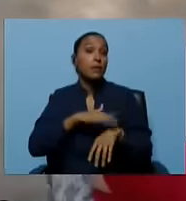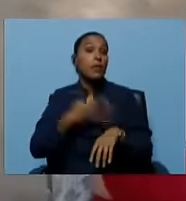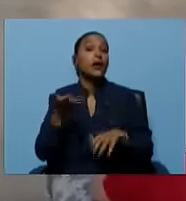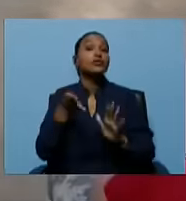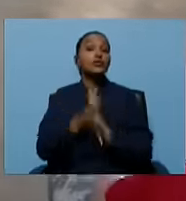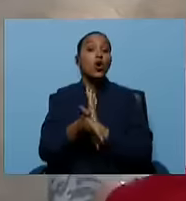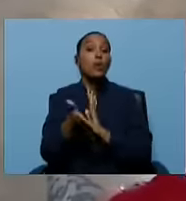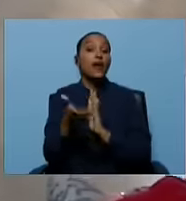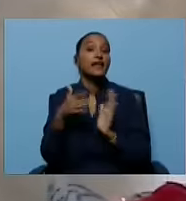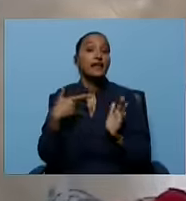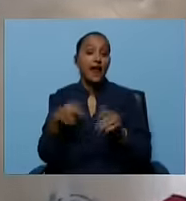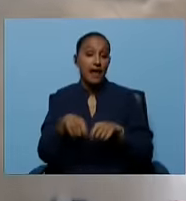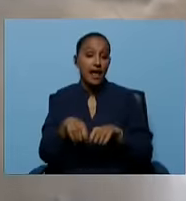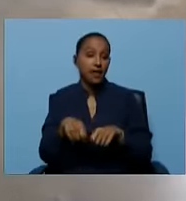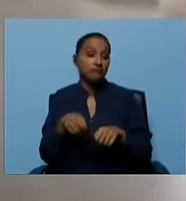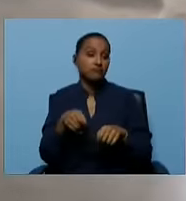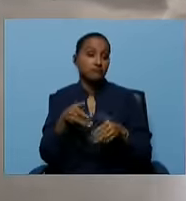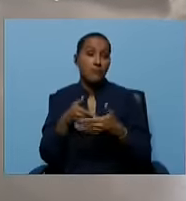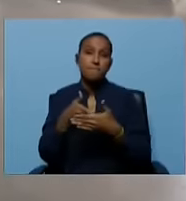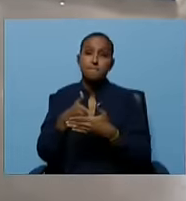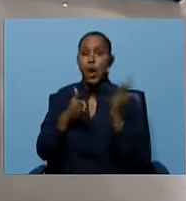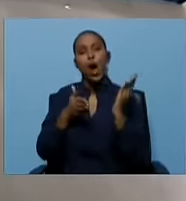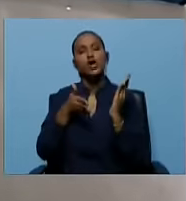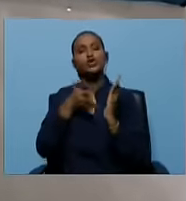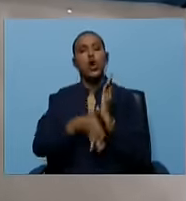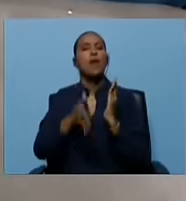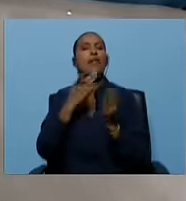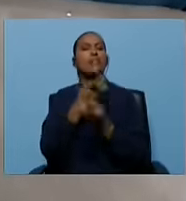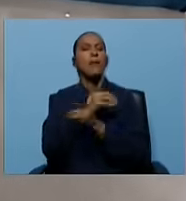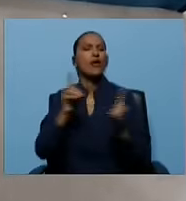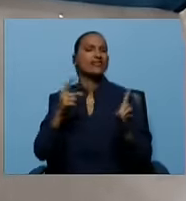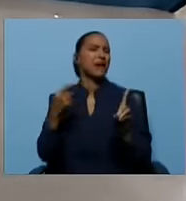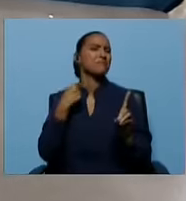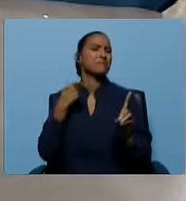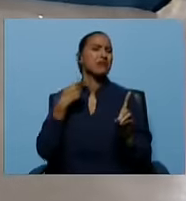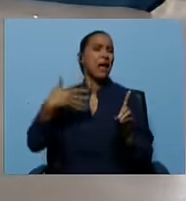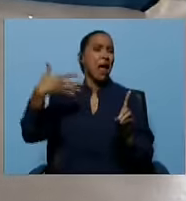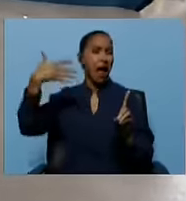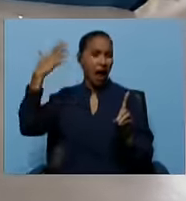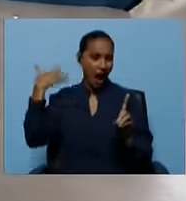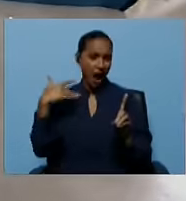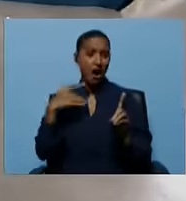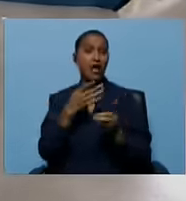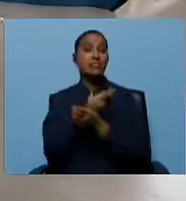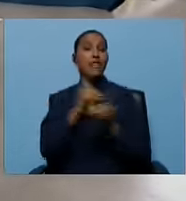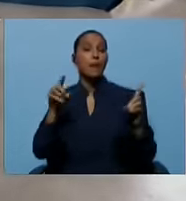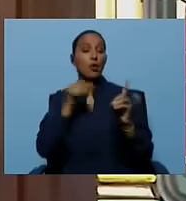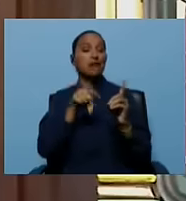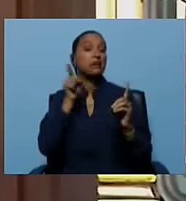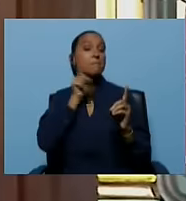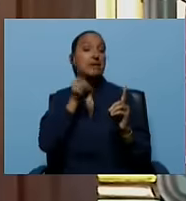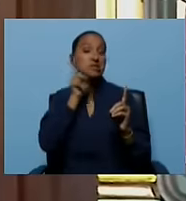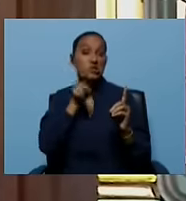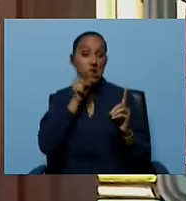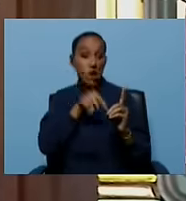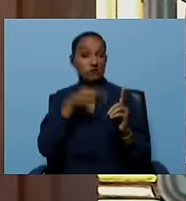democracia burguesa representativa de élites, de minoría, la democracia protocolar falsa y mentirosa,